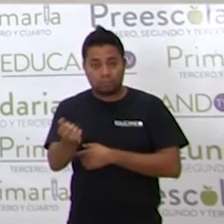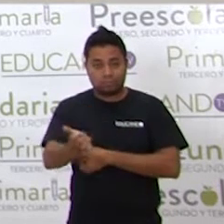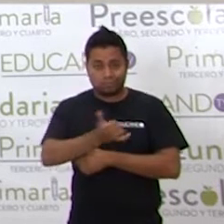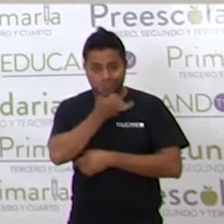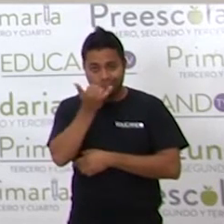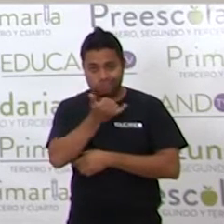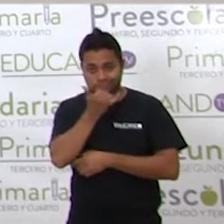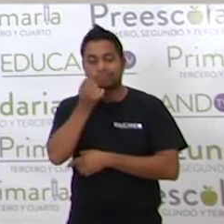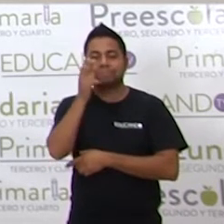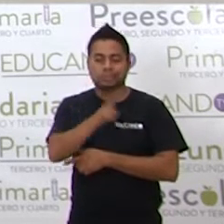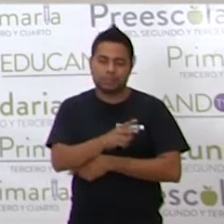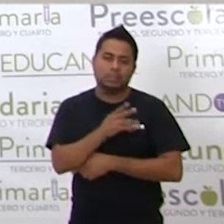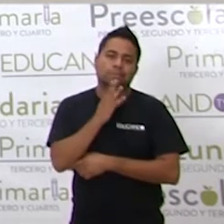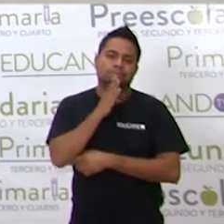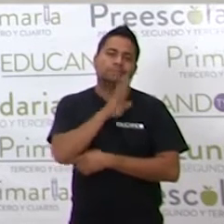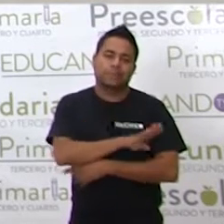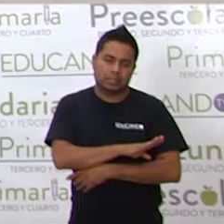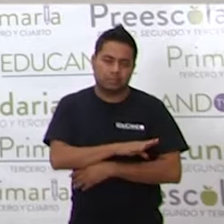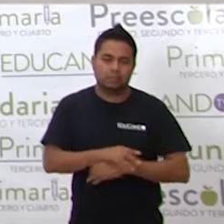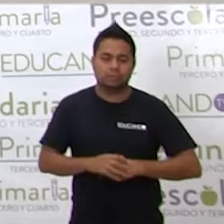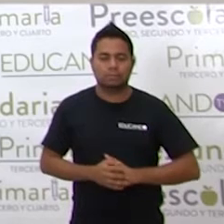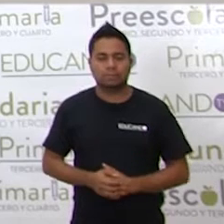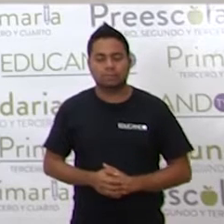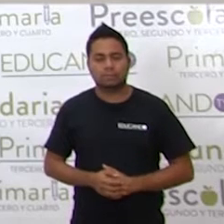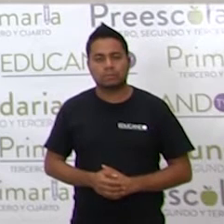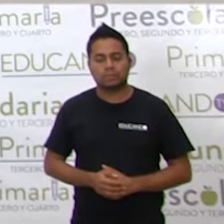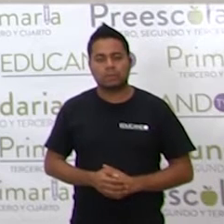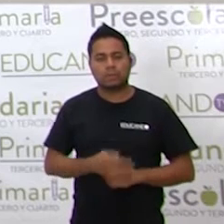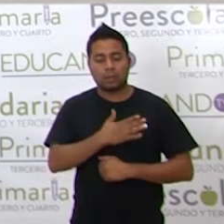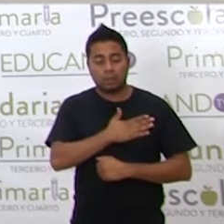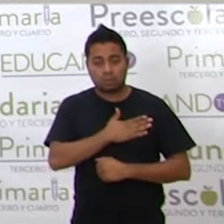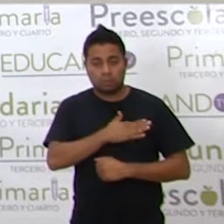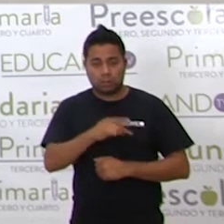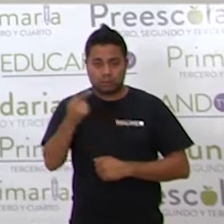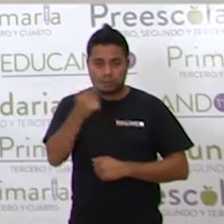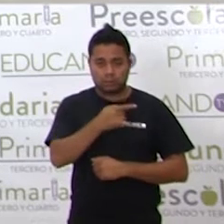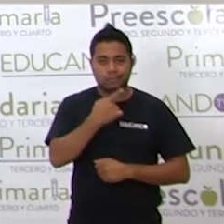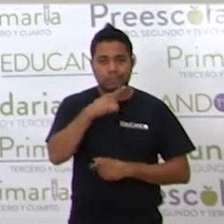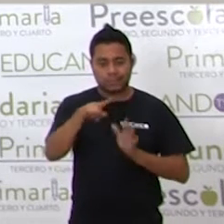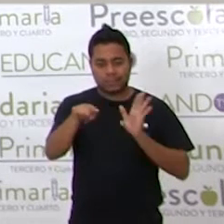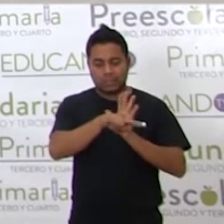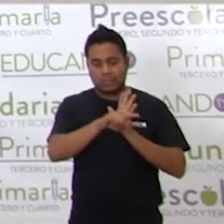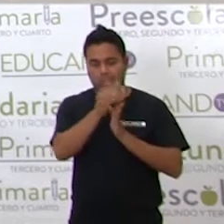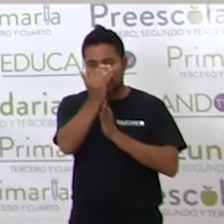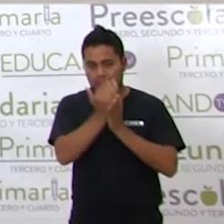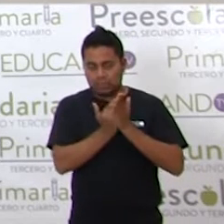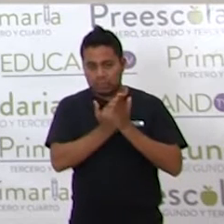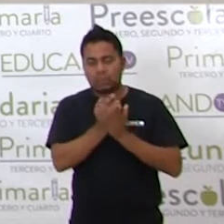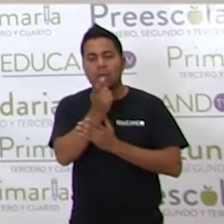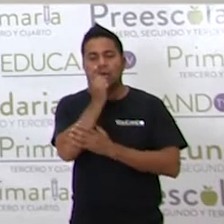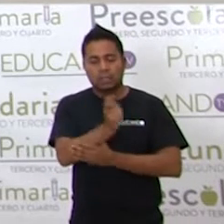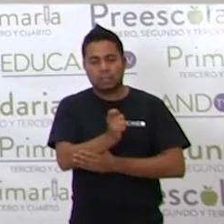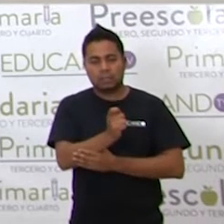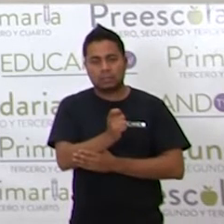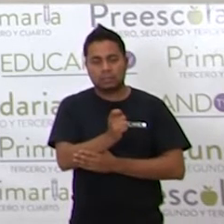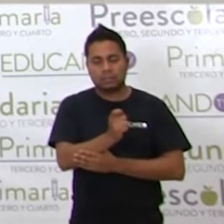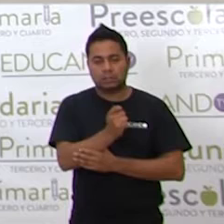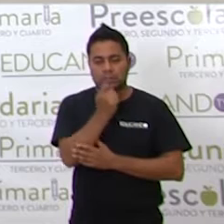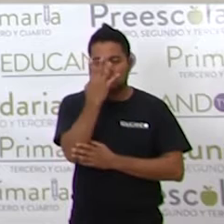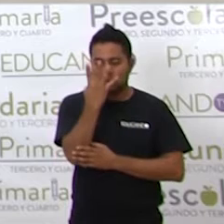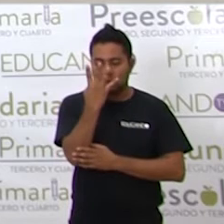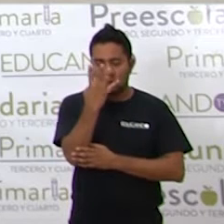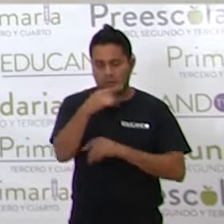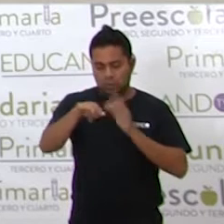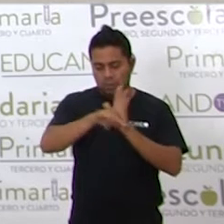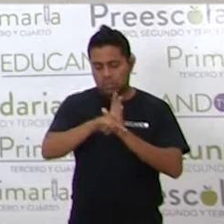así, nos vamos a equivocar. Bueno, aquí indica una resta. Significa que 4